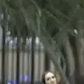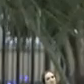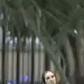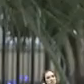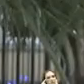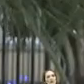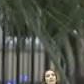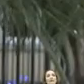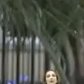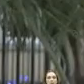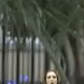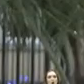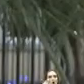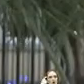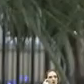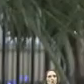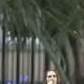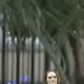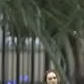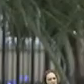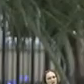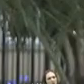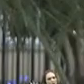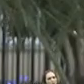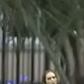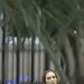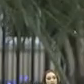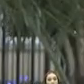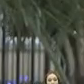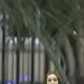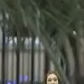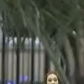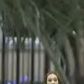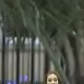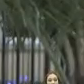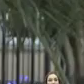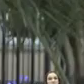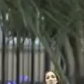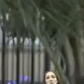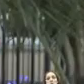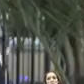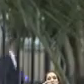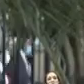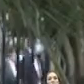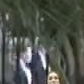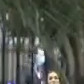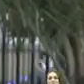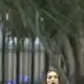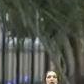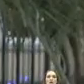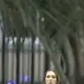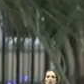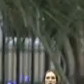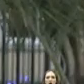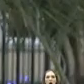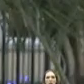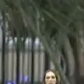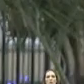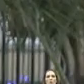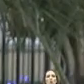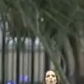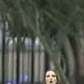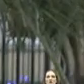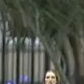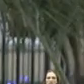voluntad también del gobierno nacional. Se espera que en los próximos días se dé precisamente un resultado de estas negociaciones